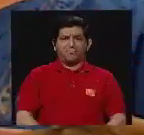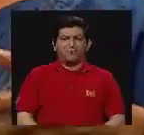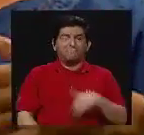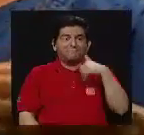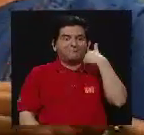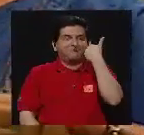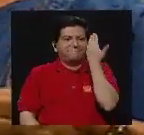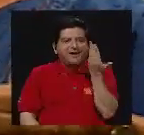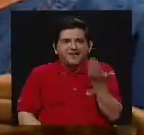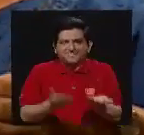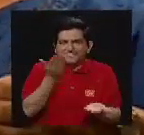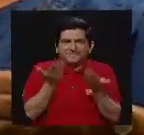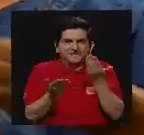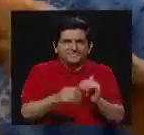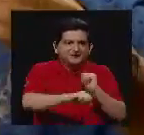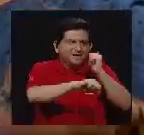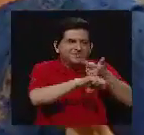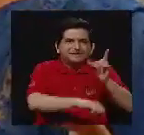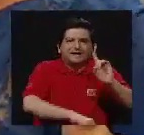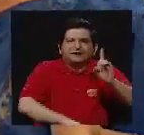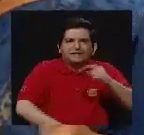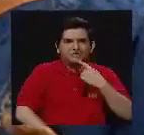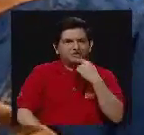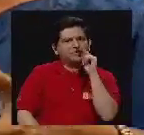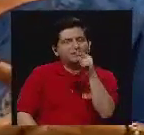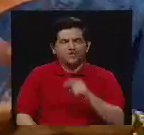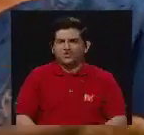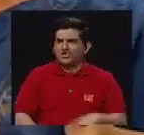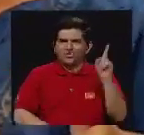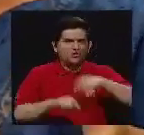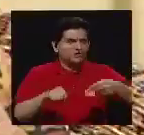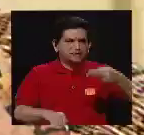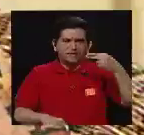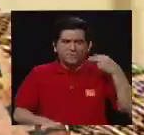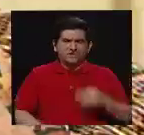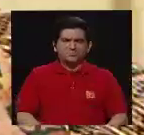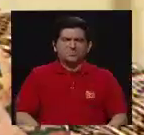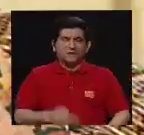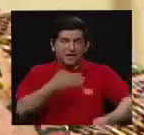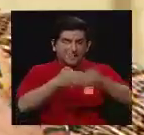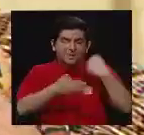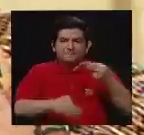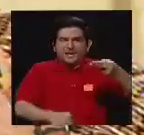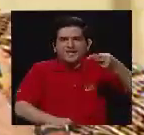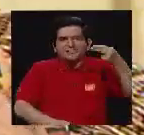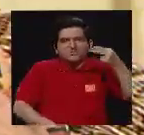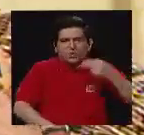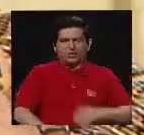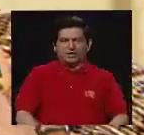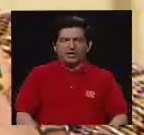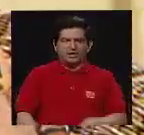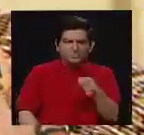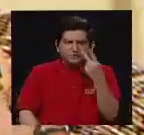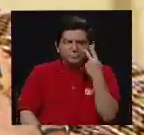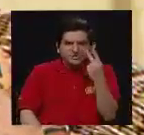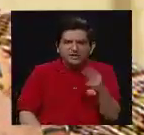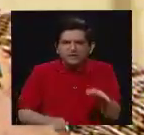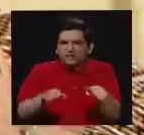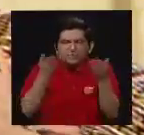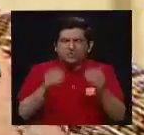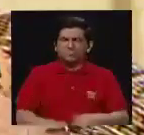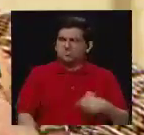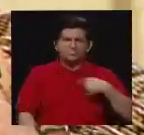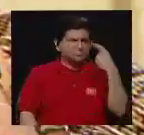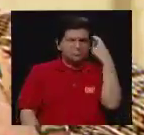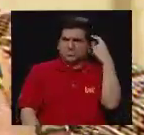tampoco tan fácil de ubicar. Como vos decías, no se puede hacer historia de la prehistoria. Entonces, sí. ¿Cómo ves vos este